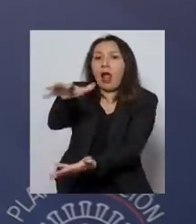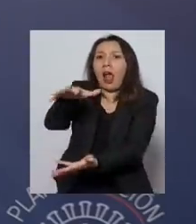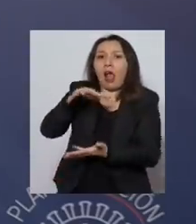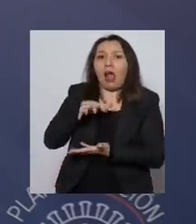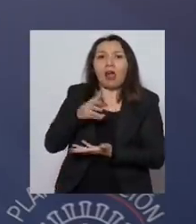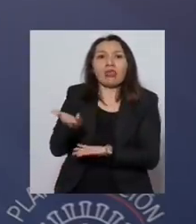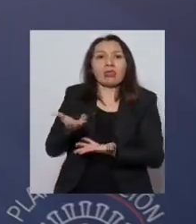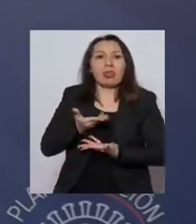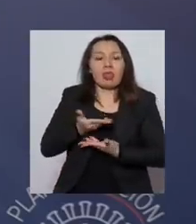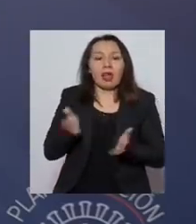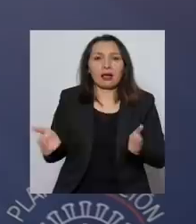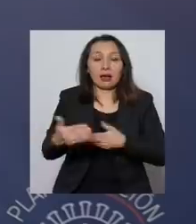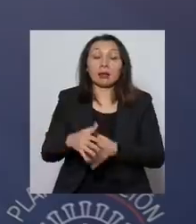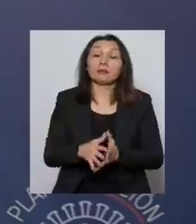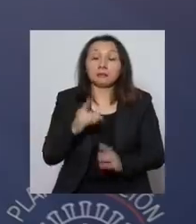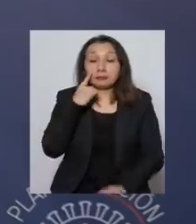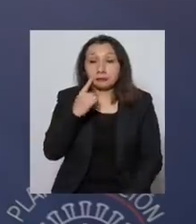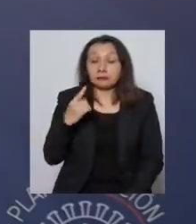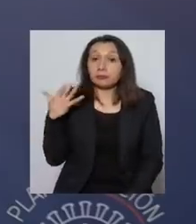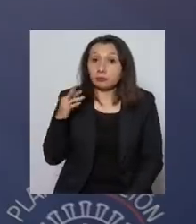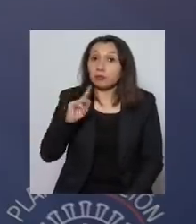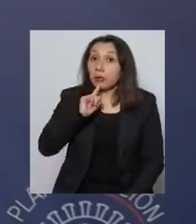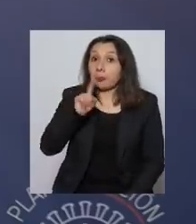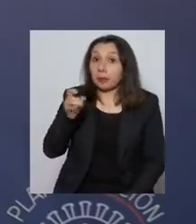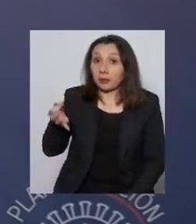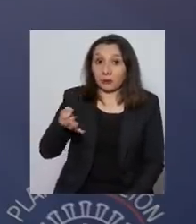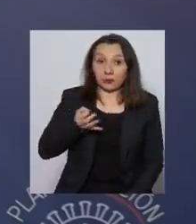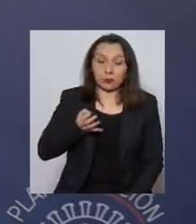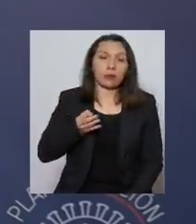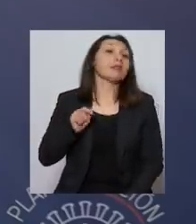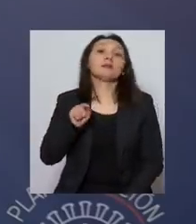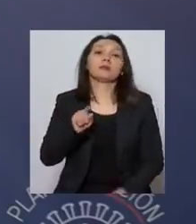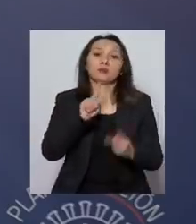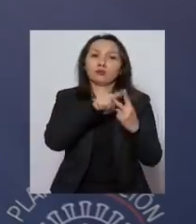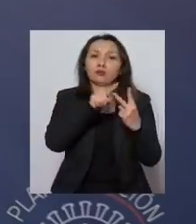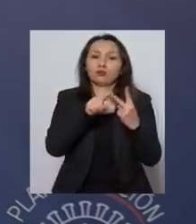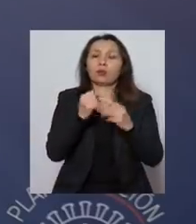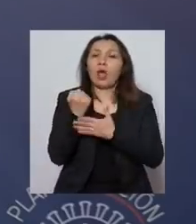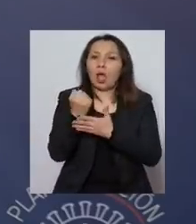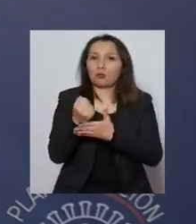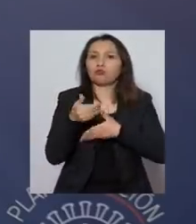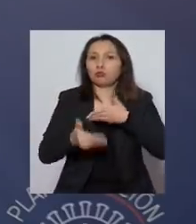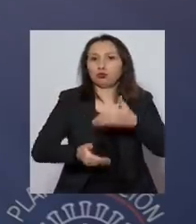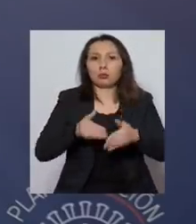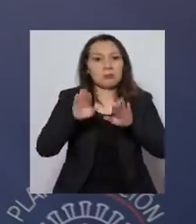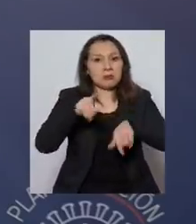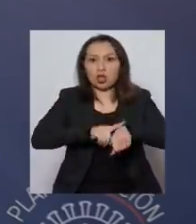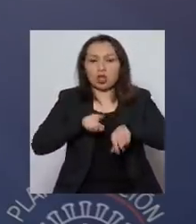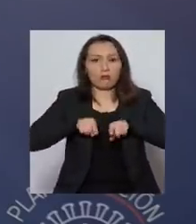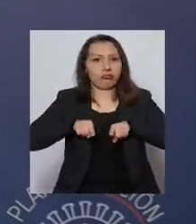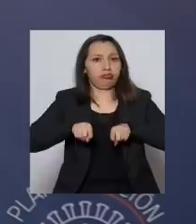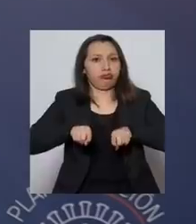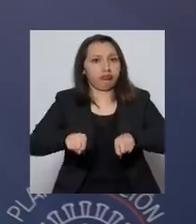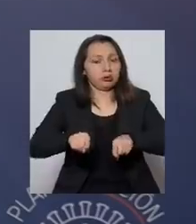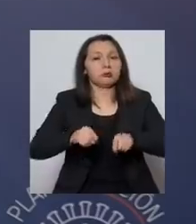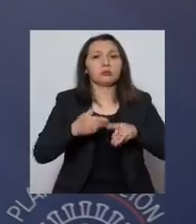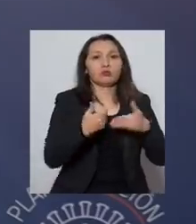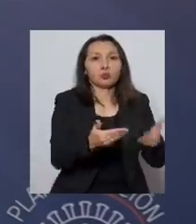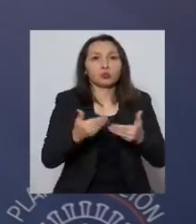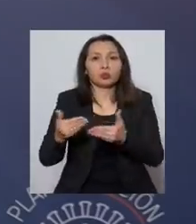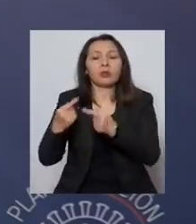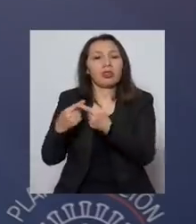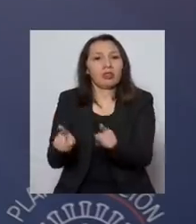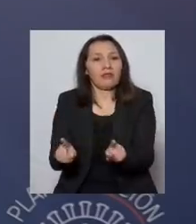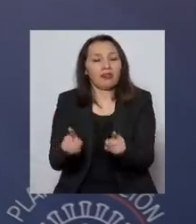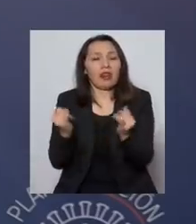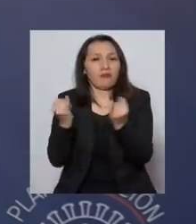esas cajas. Mira, súper importante la pregunta, acá hay dos ayudas que están funcionando de manera paralela y que abordan dos necesidades